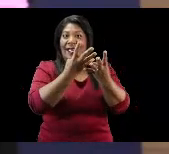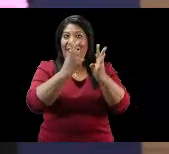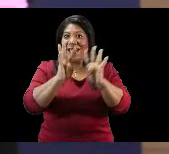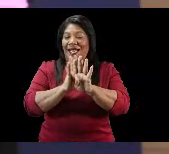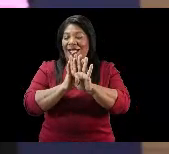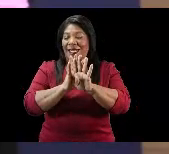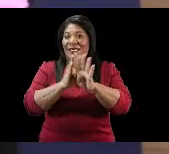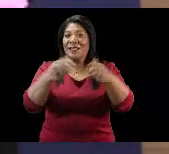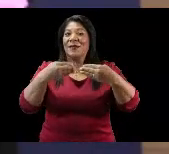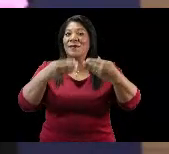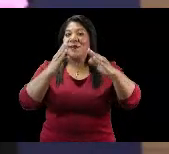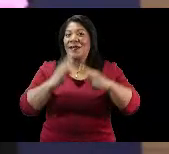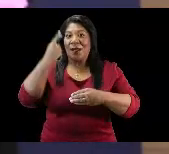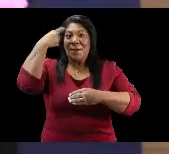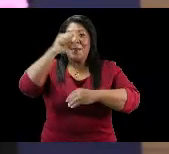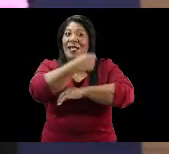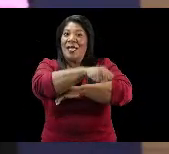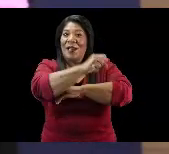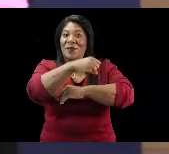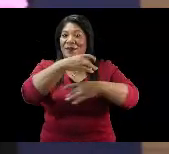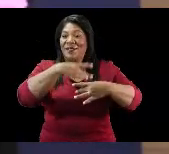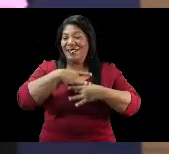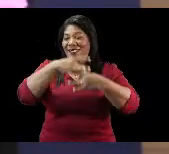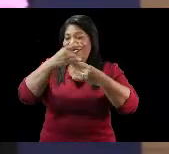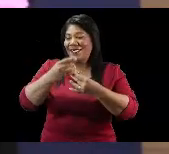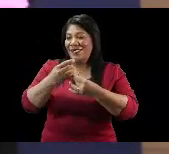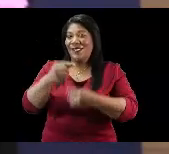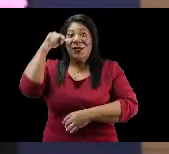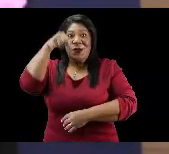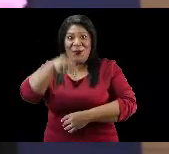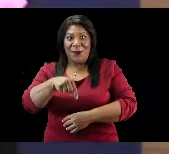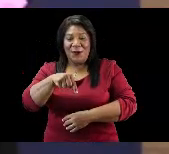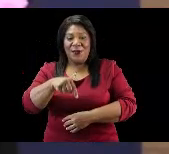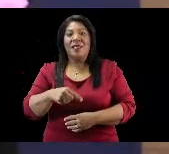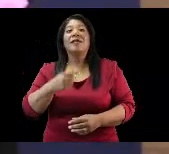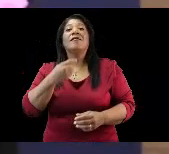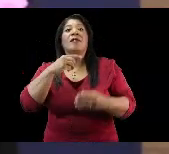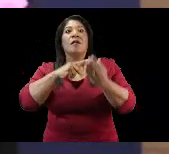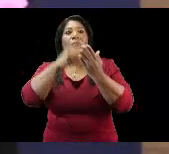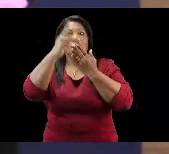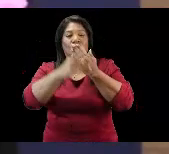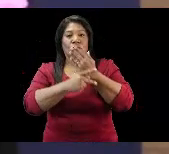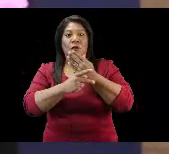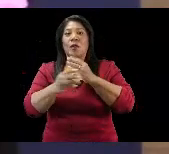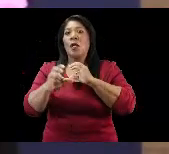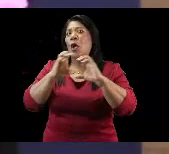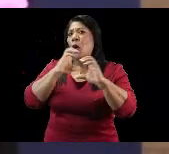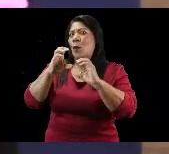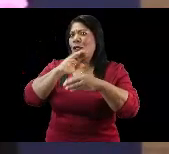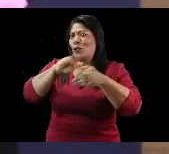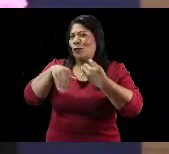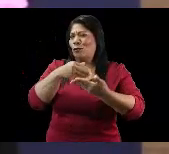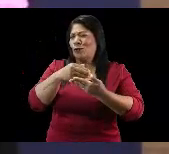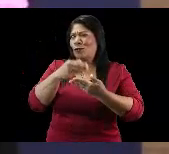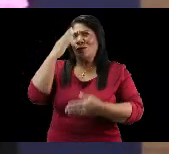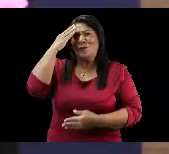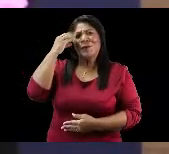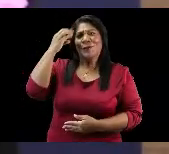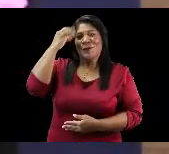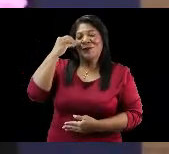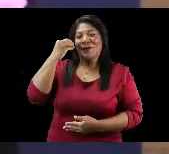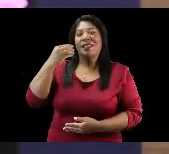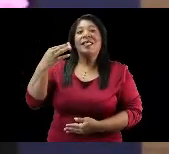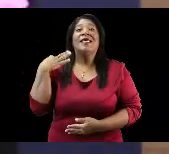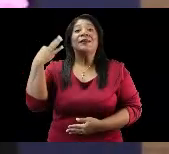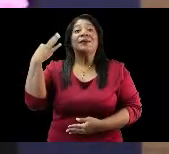Red Panameña para la Promoción de la Salud. El día de hoy, bajo el programa Conversando con los Expertos,